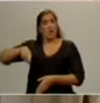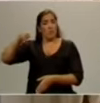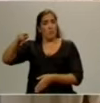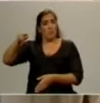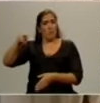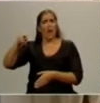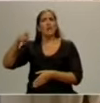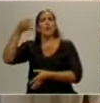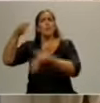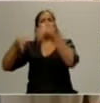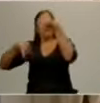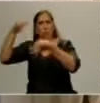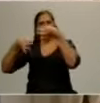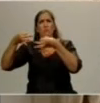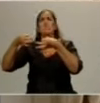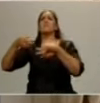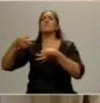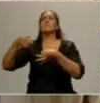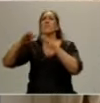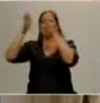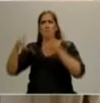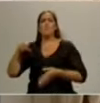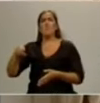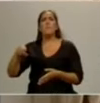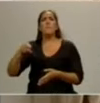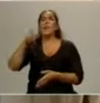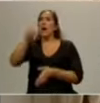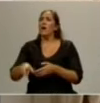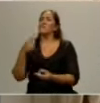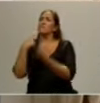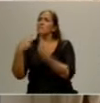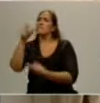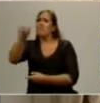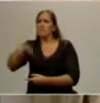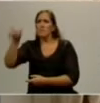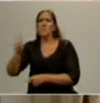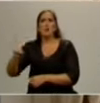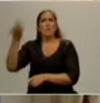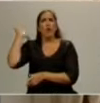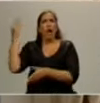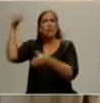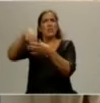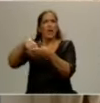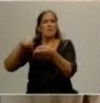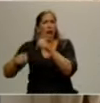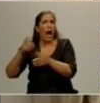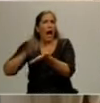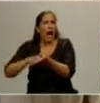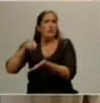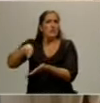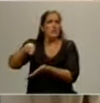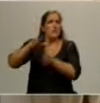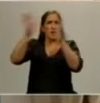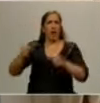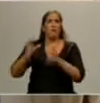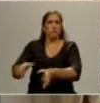los detenidos que en ese momento eran acusados de haber intervenido en la voladura de la AMIA, quedaron